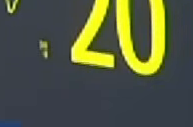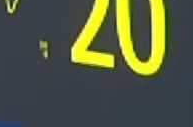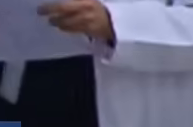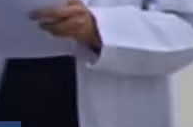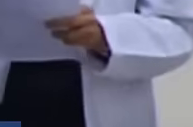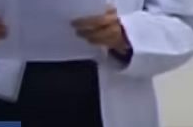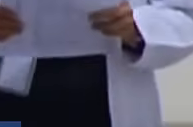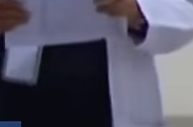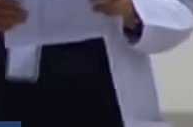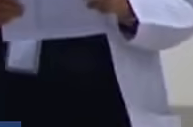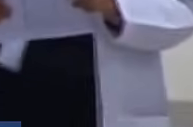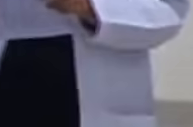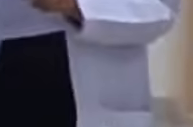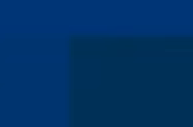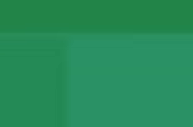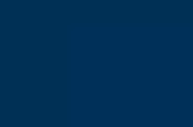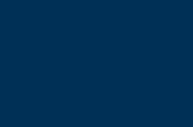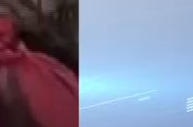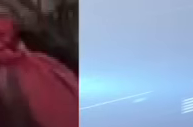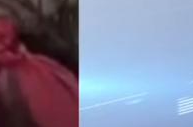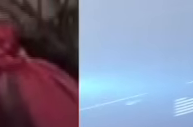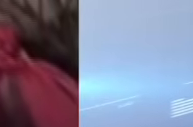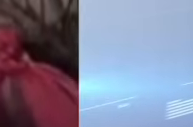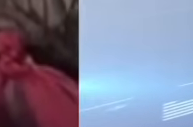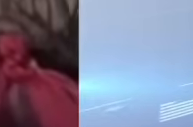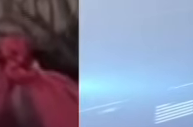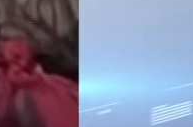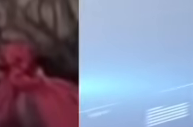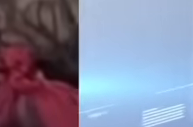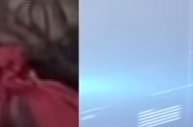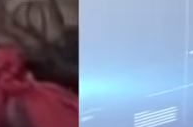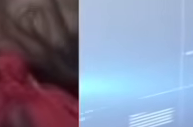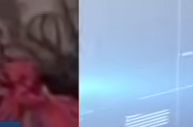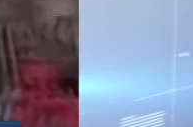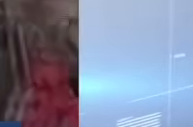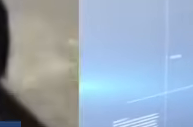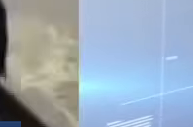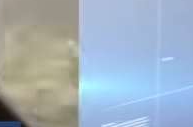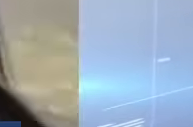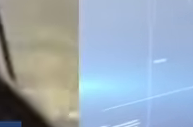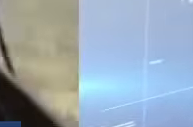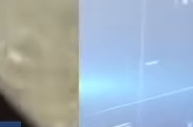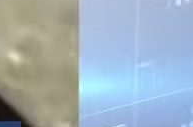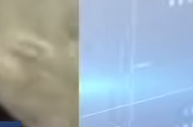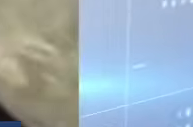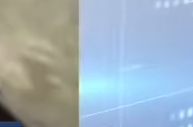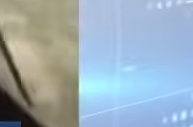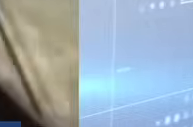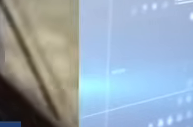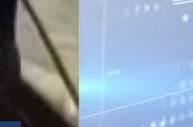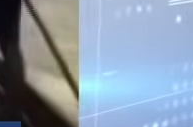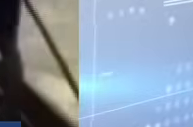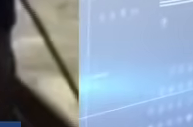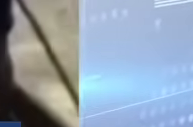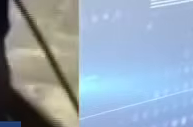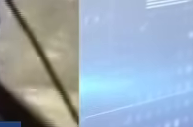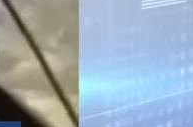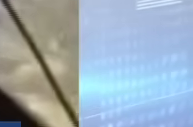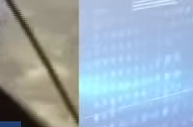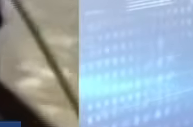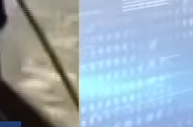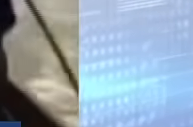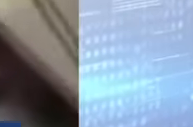informe especial en lo internacional en Perú seis personas murieron y varias están